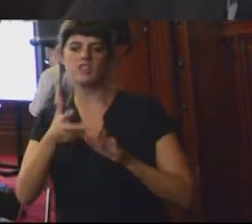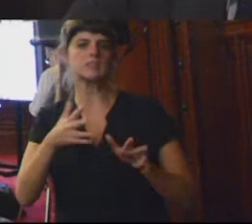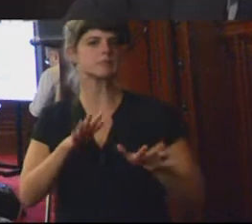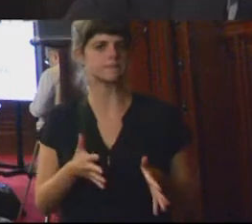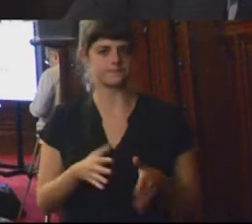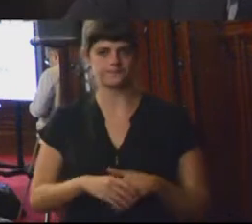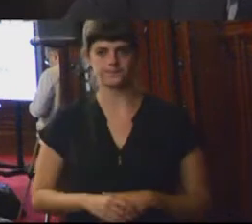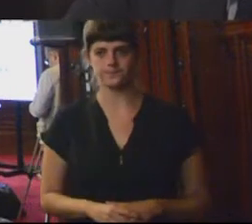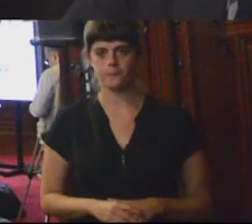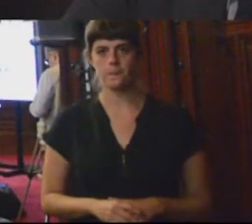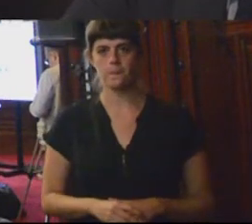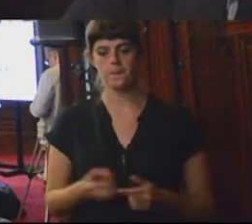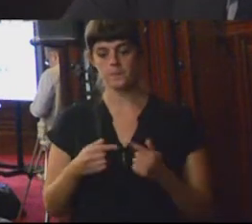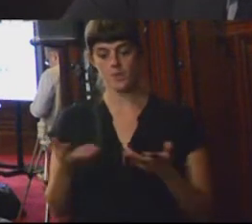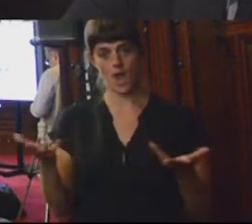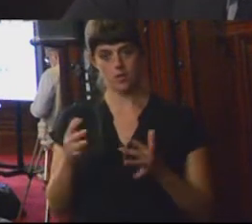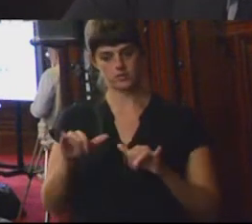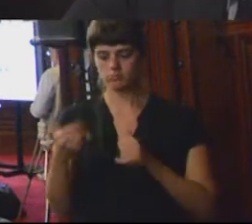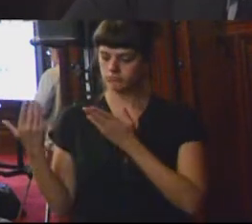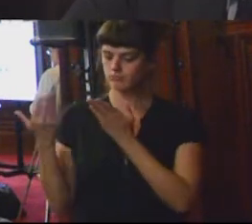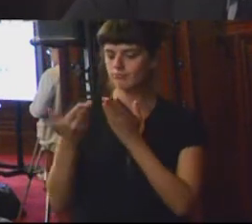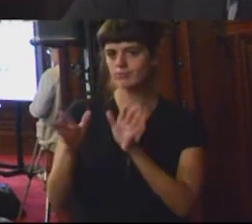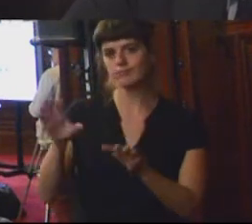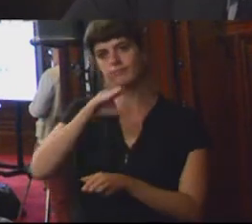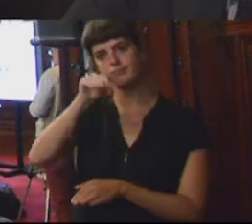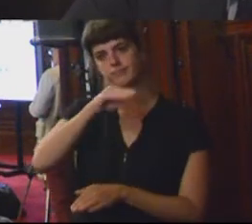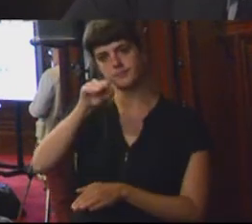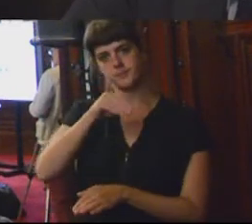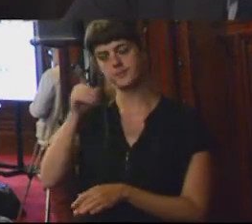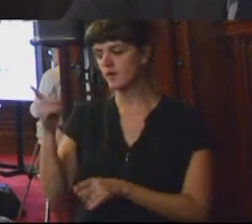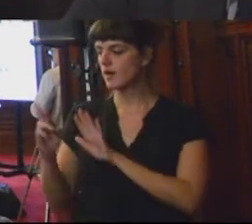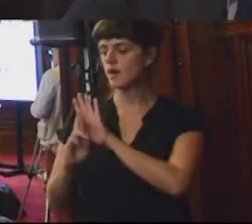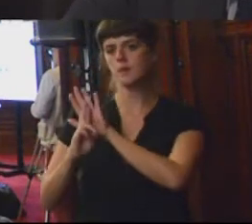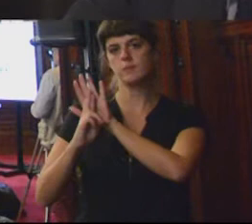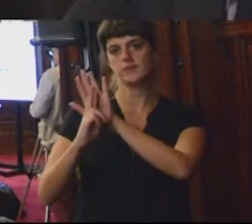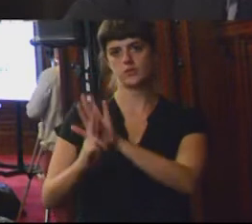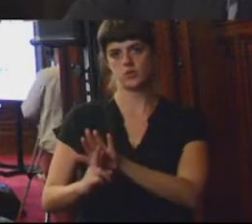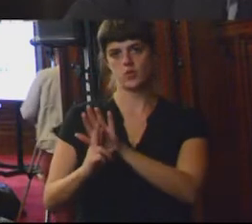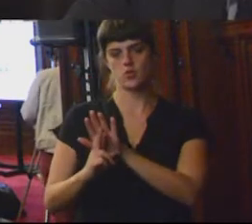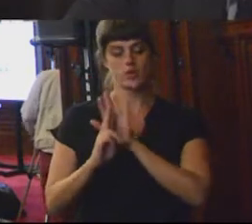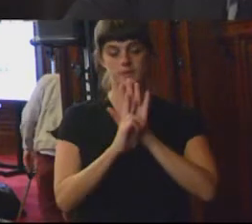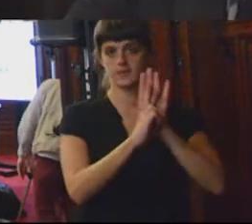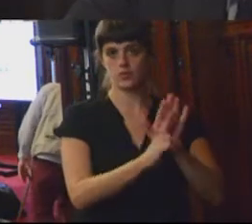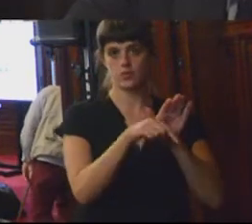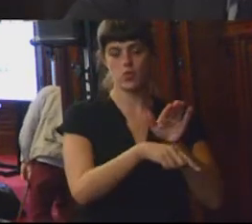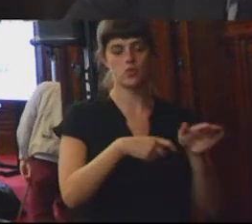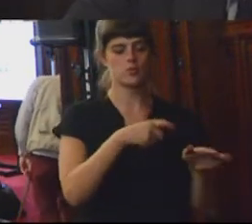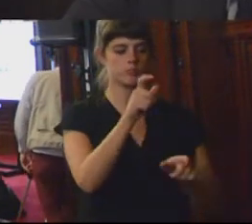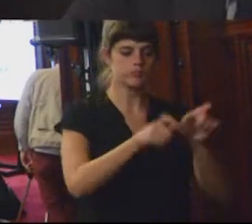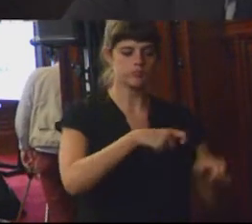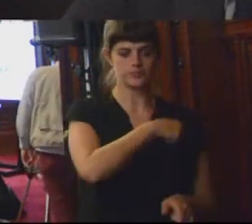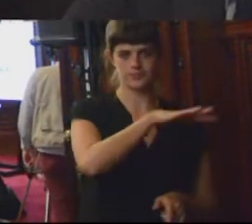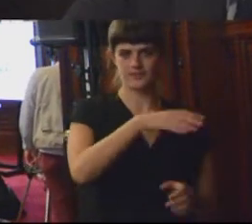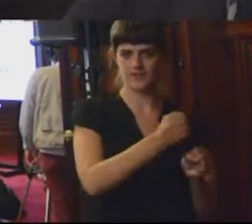inmediatamente le vamos a dar la palabra a la representación de la sociedad civil, solicitándoles